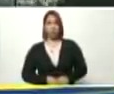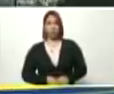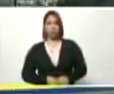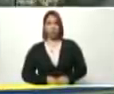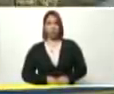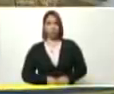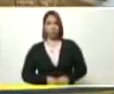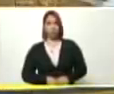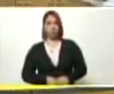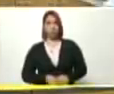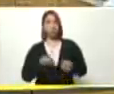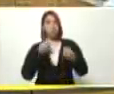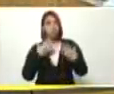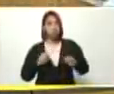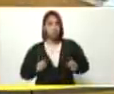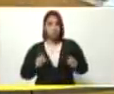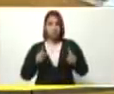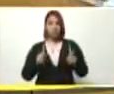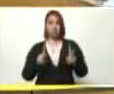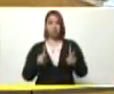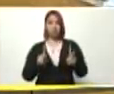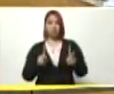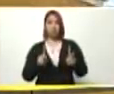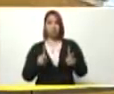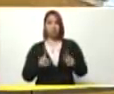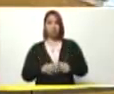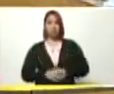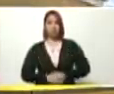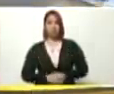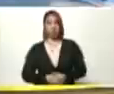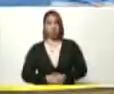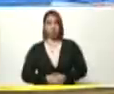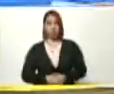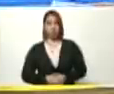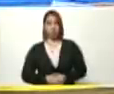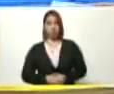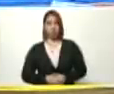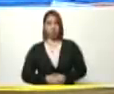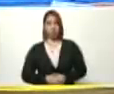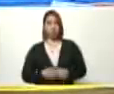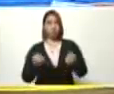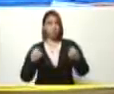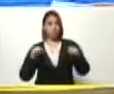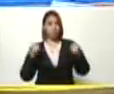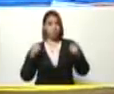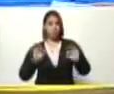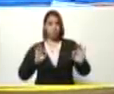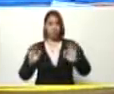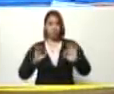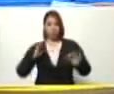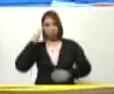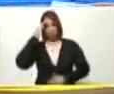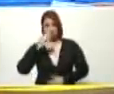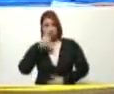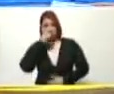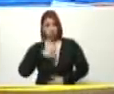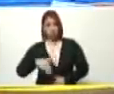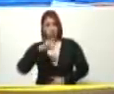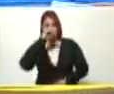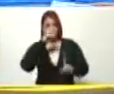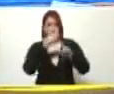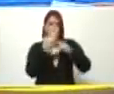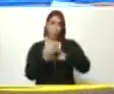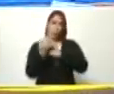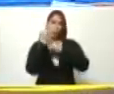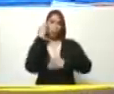Hernández Lares, buena oportunidad para ejercicios cívico-militares en el marco del escudo